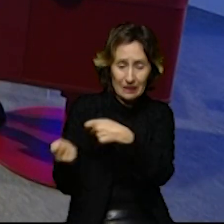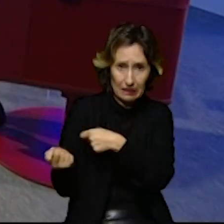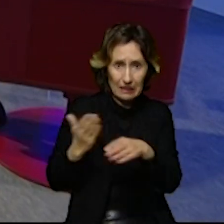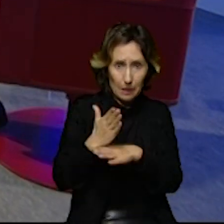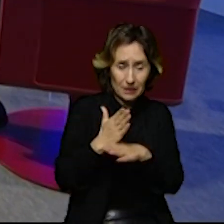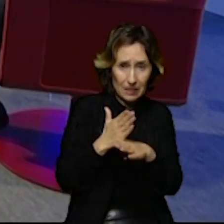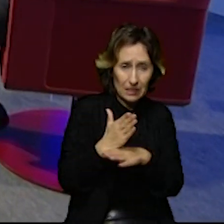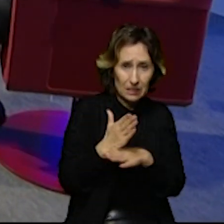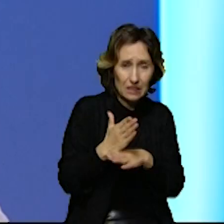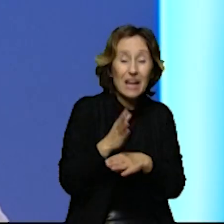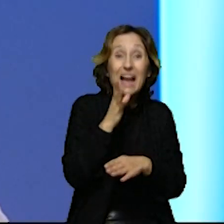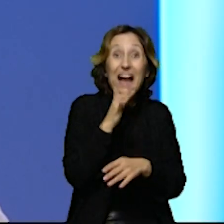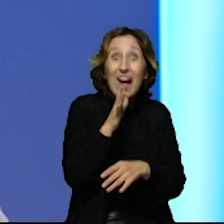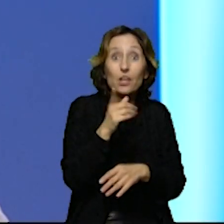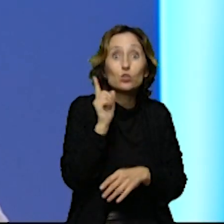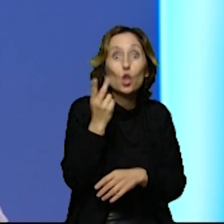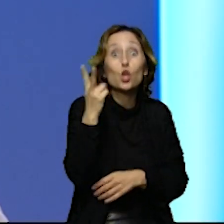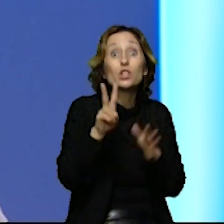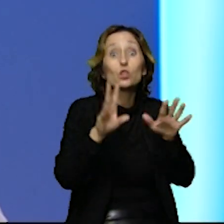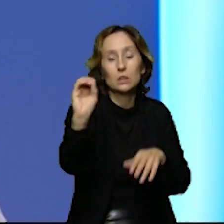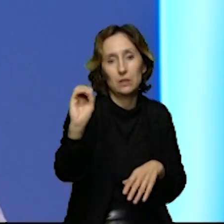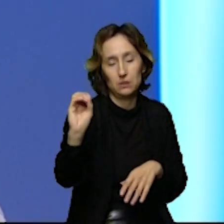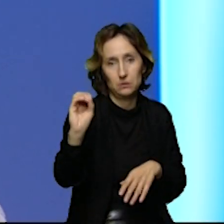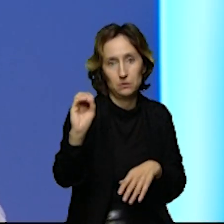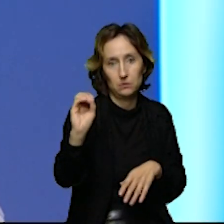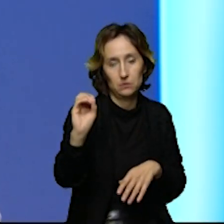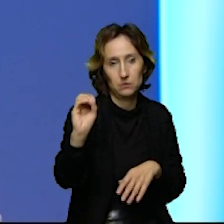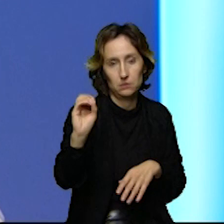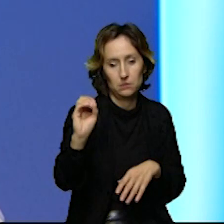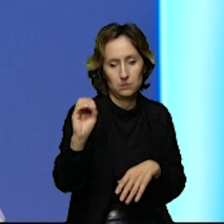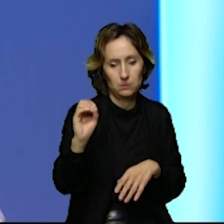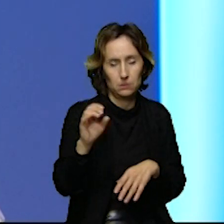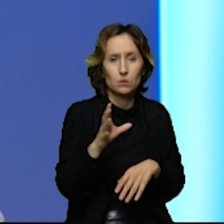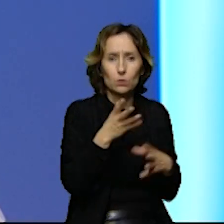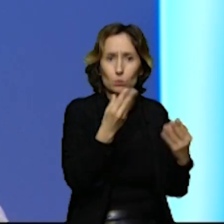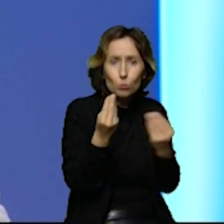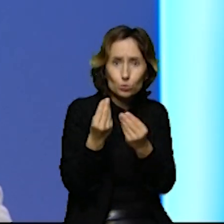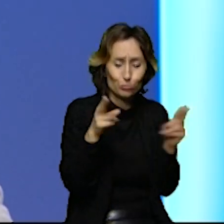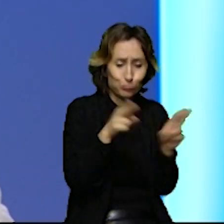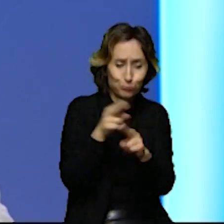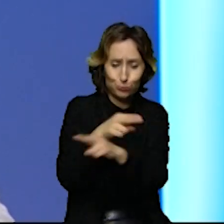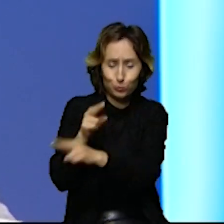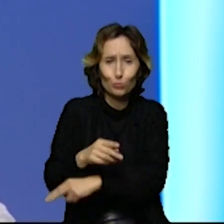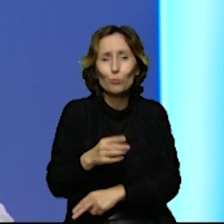apenas 270. Y muchos de ellos lo están acusando o lo